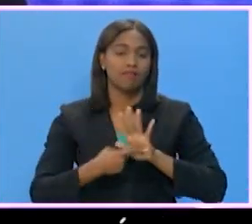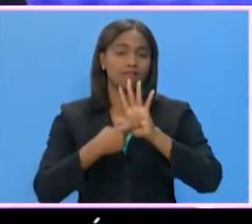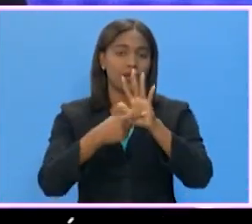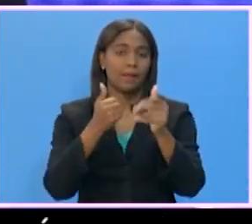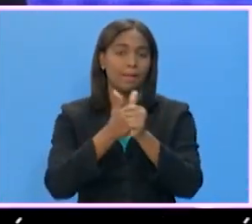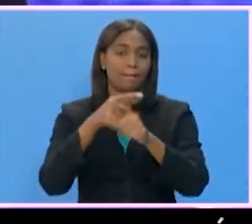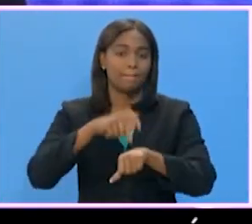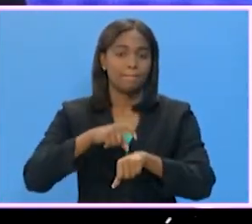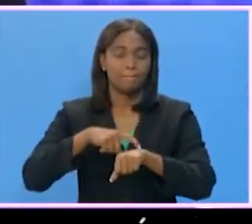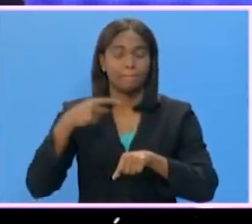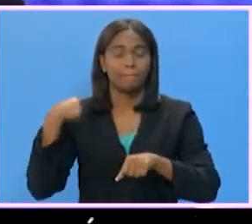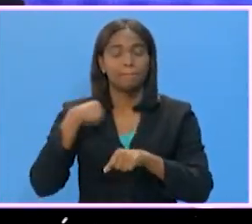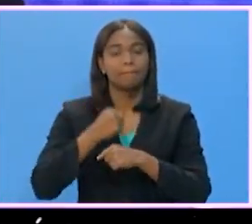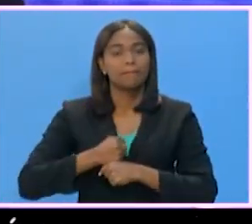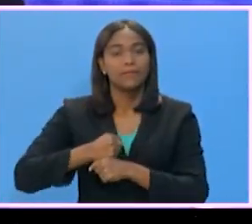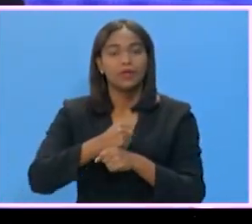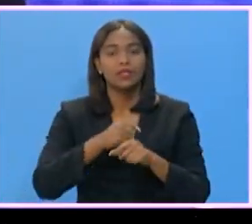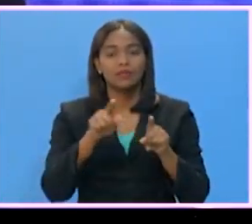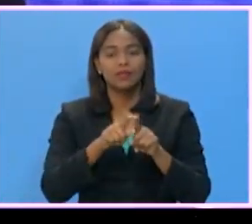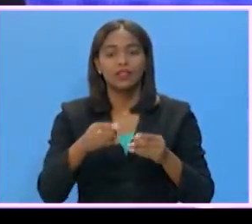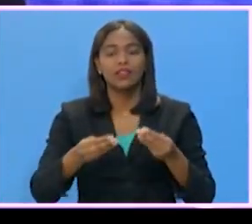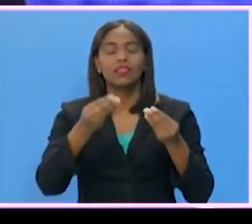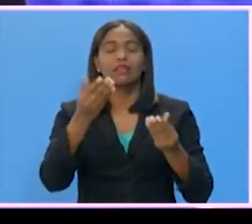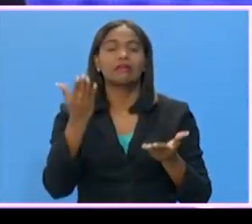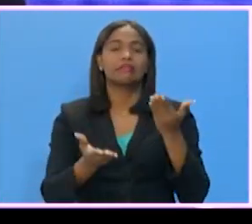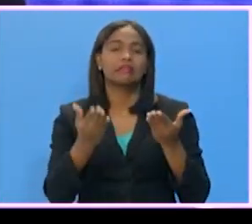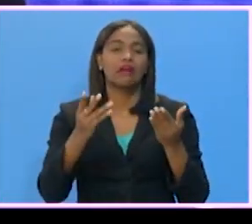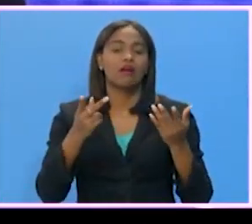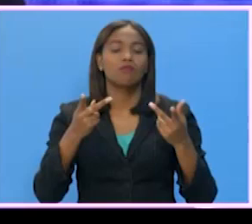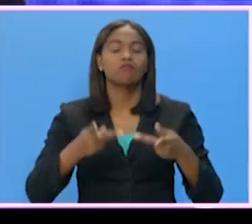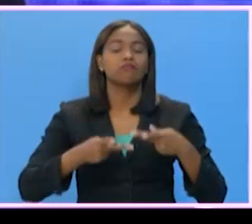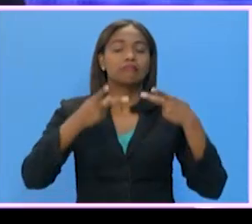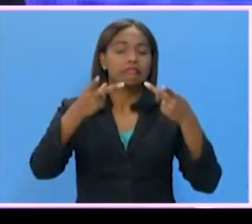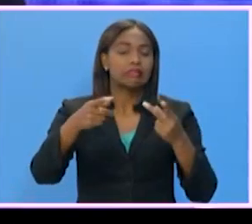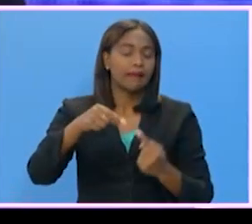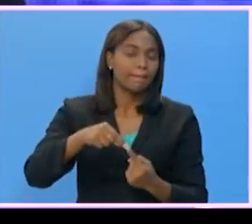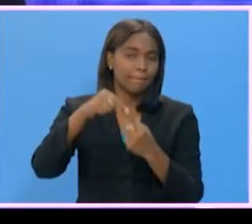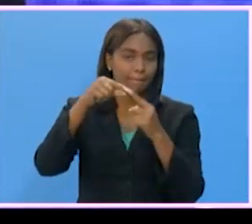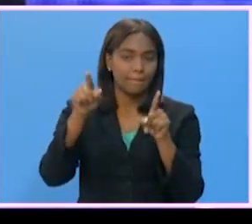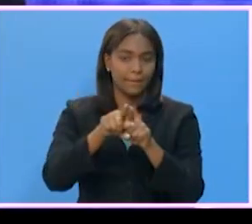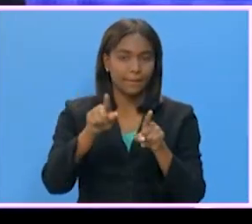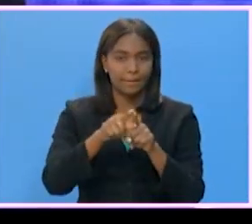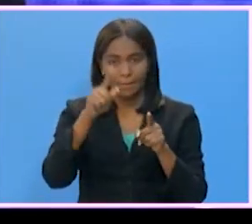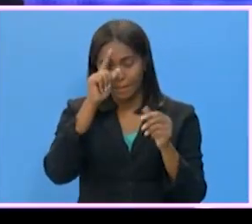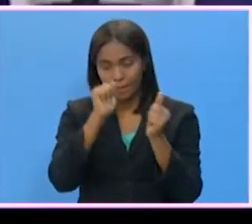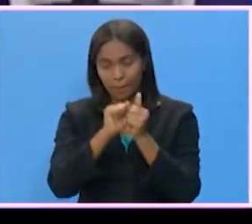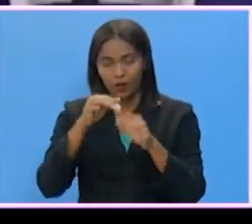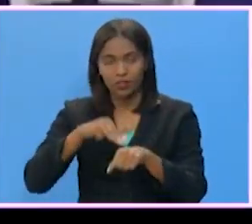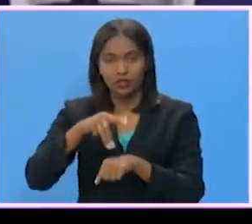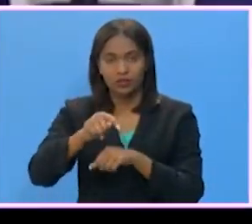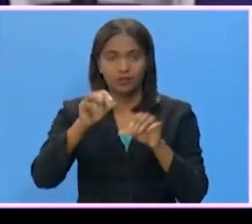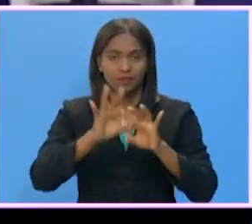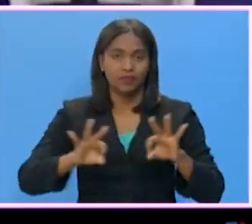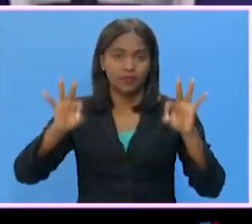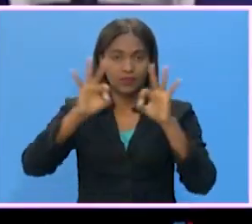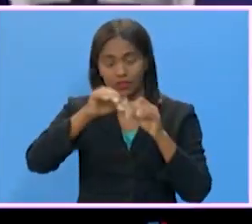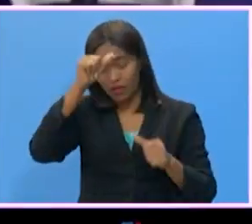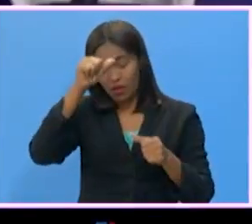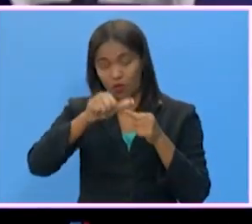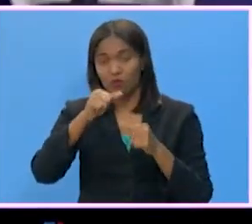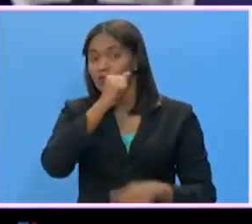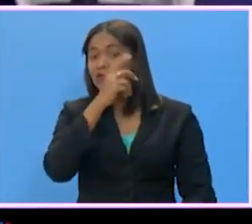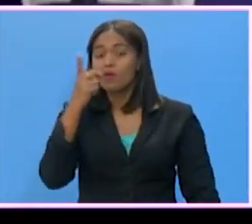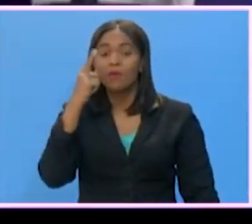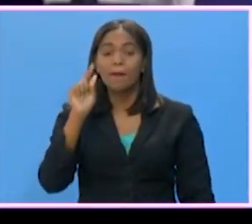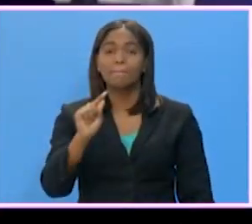que lo protegemos, pues le damos una posibilidad de visita especial. Y también con el turismo histórico. Recuerda que Santo Domingo es la